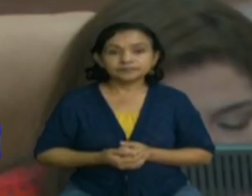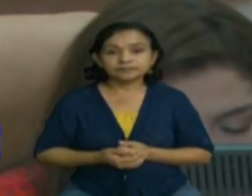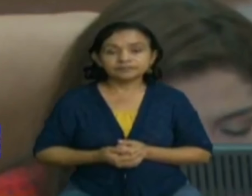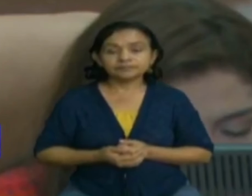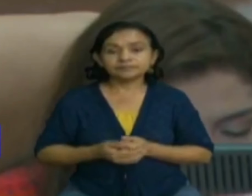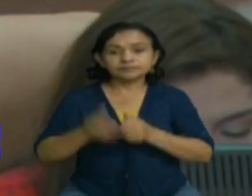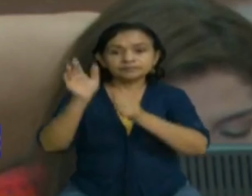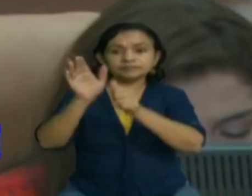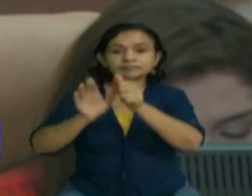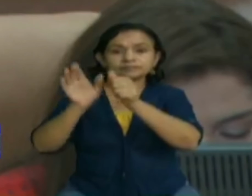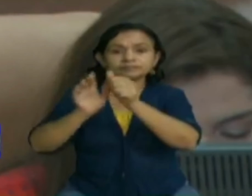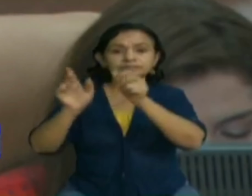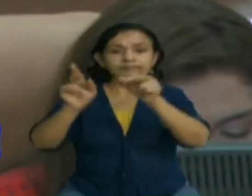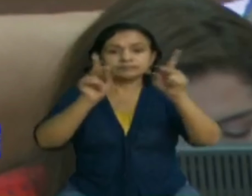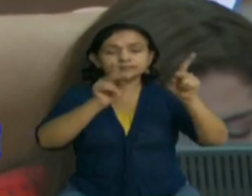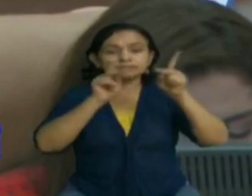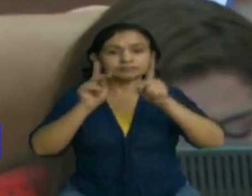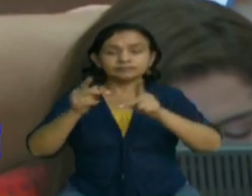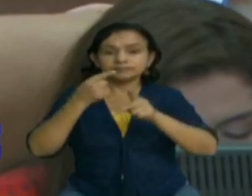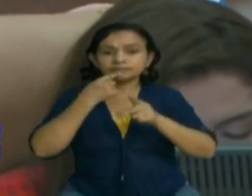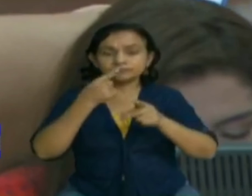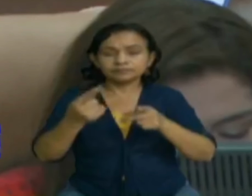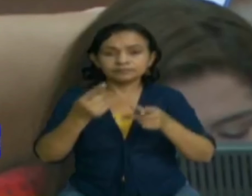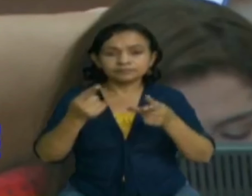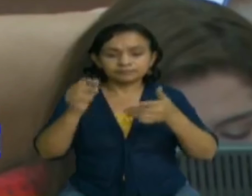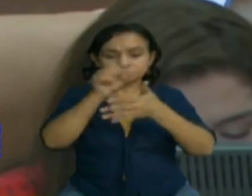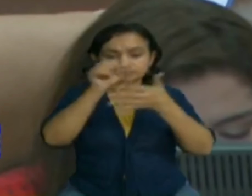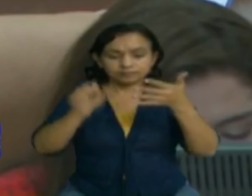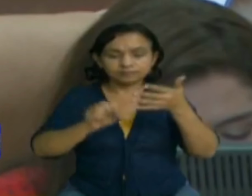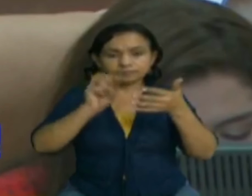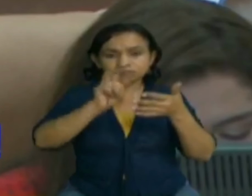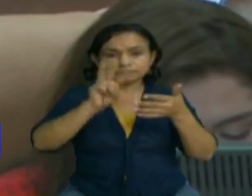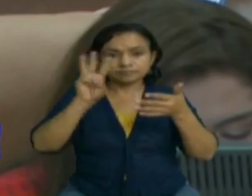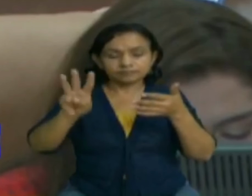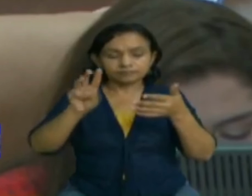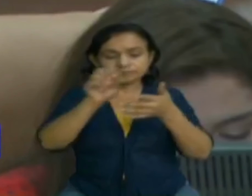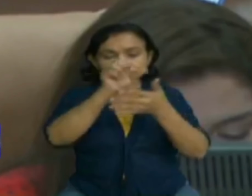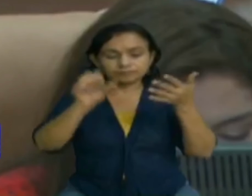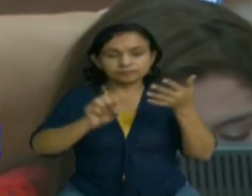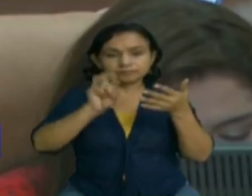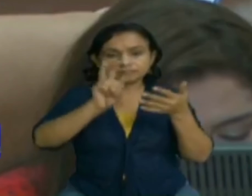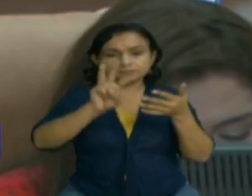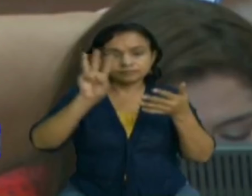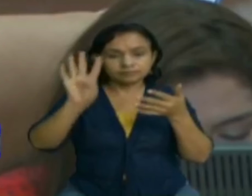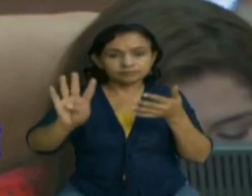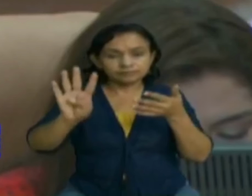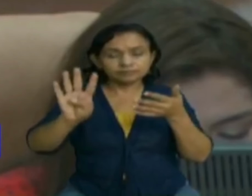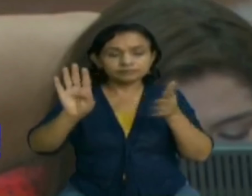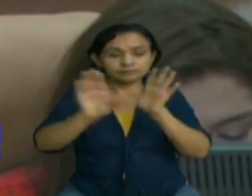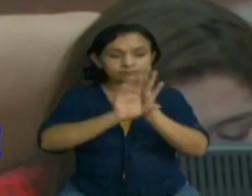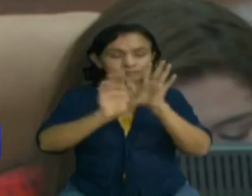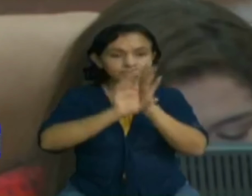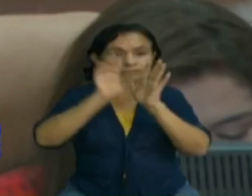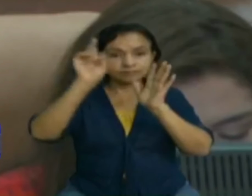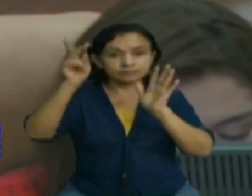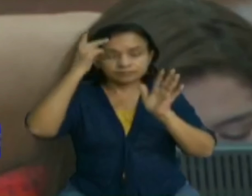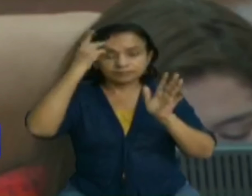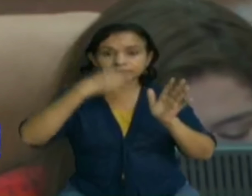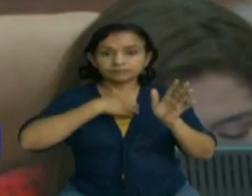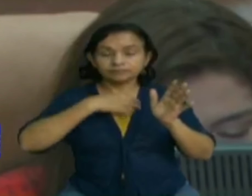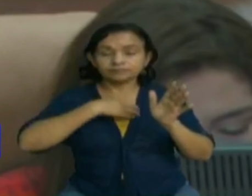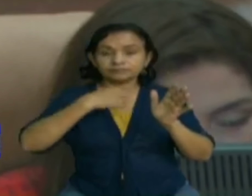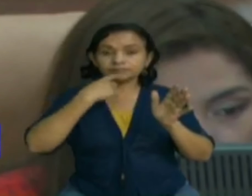Cada una de las garantías señaladas, tanto en el artículo 33 como en el artículo 34 de nuestra Constitución,